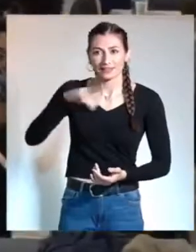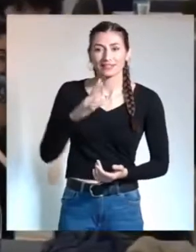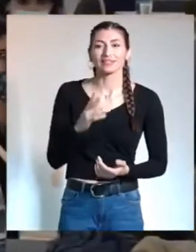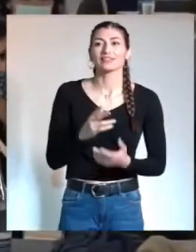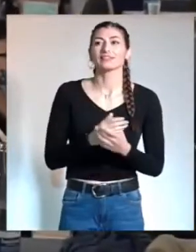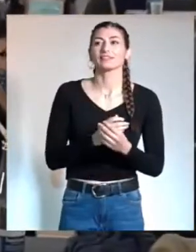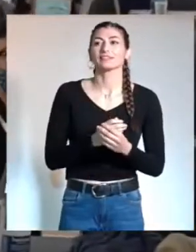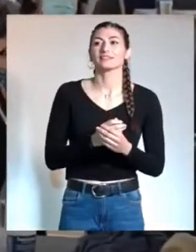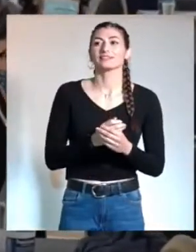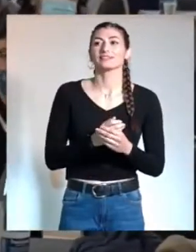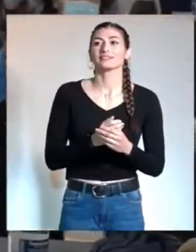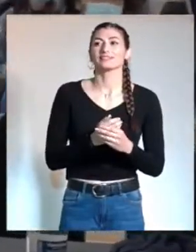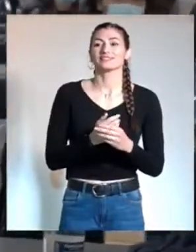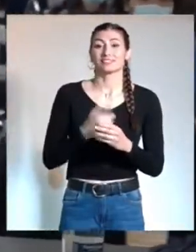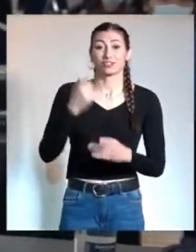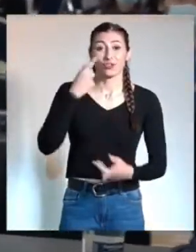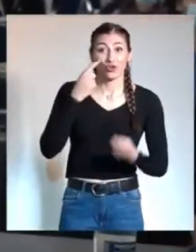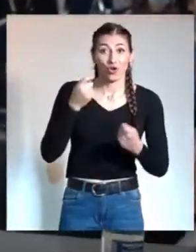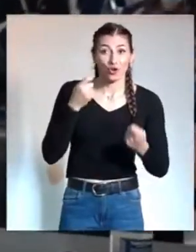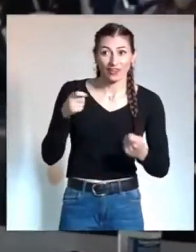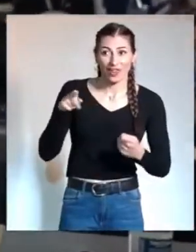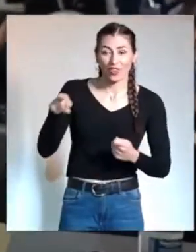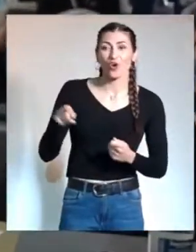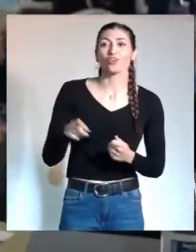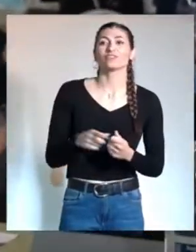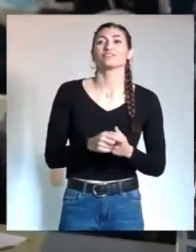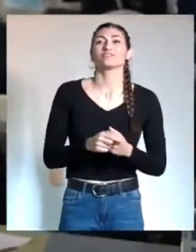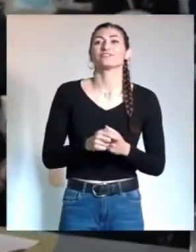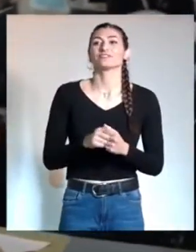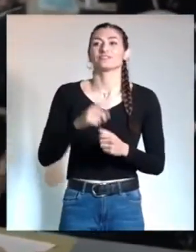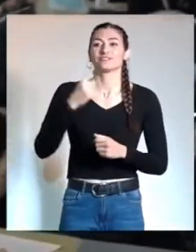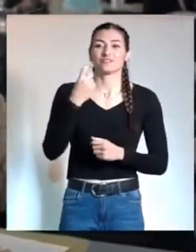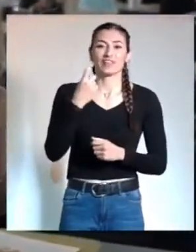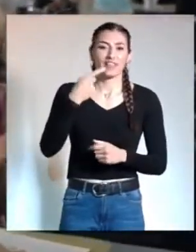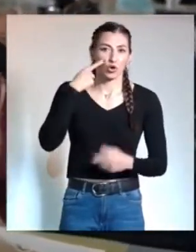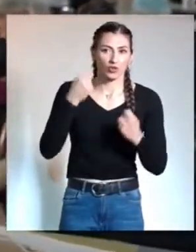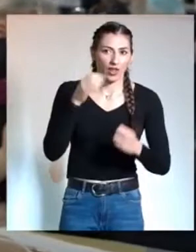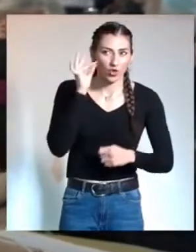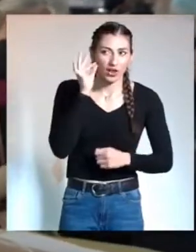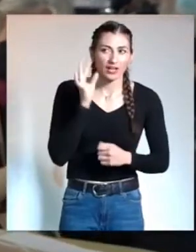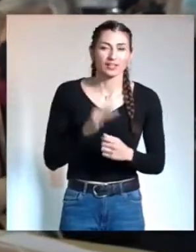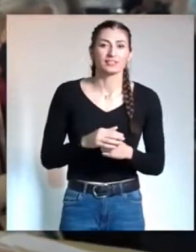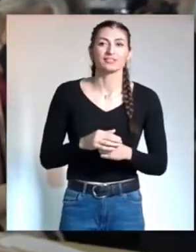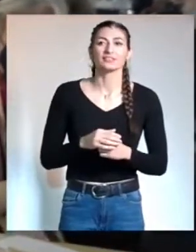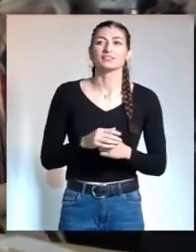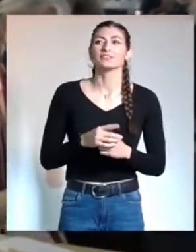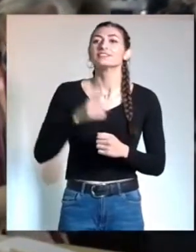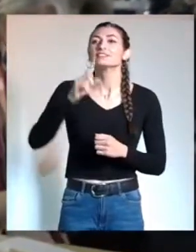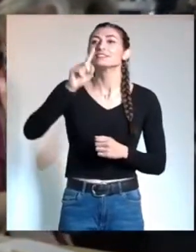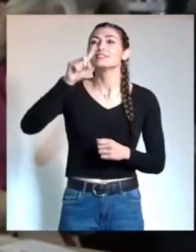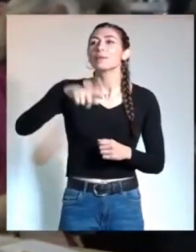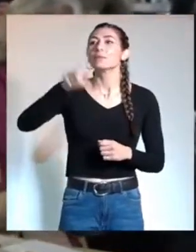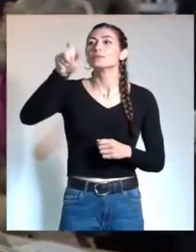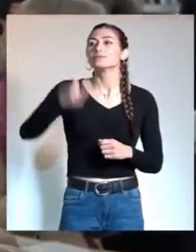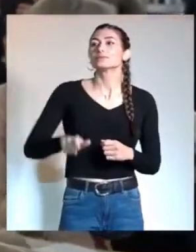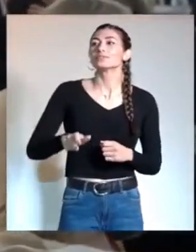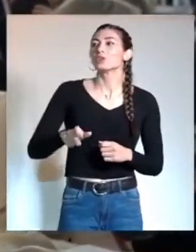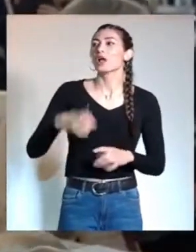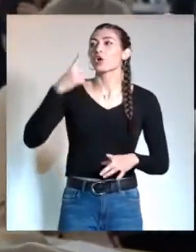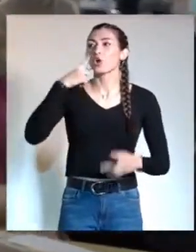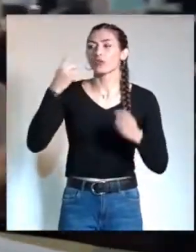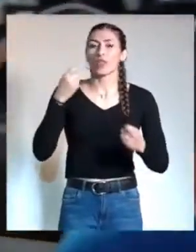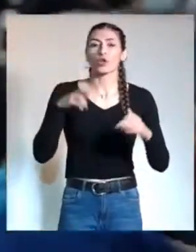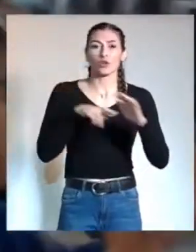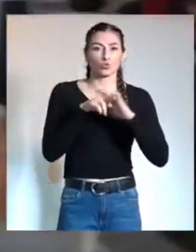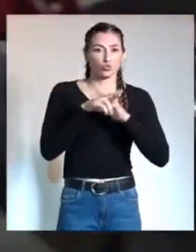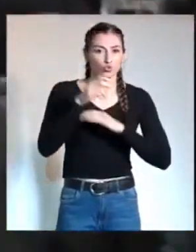Malo de Molina, coordinador de organización, que está en la coordinadora, y Tajes Berisso, coordinadora de recursos